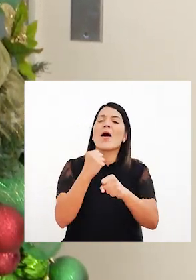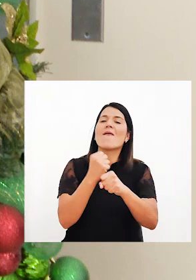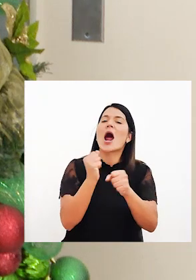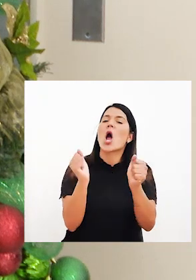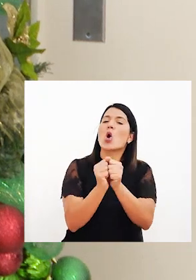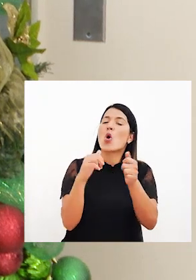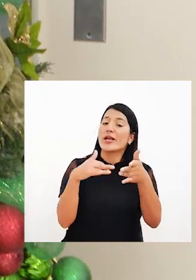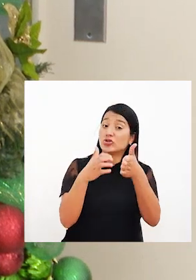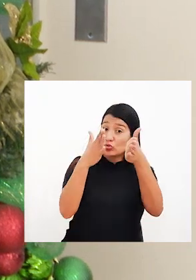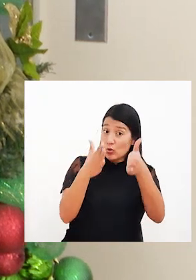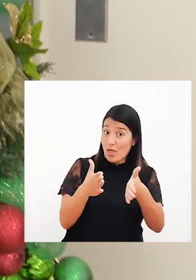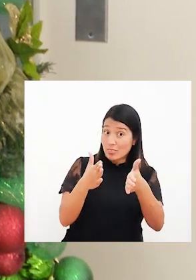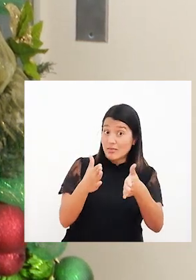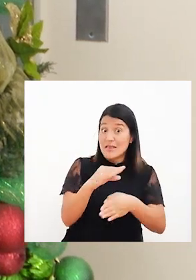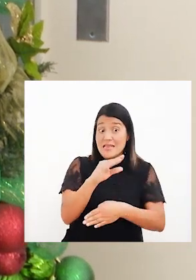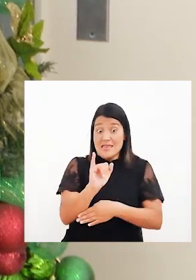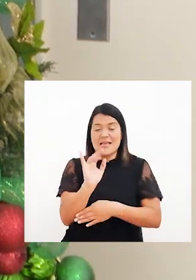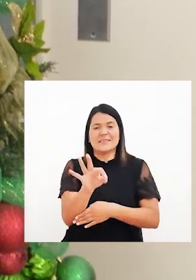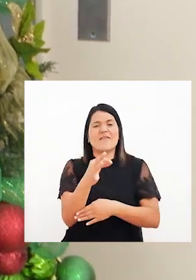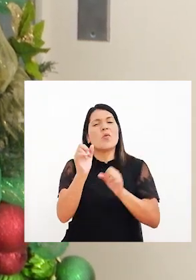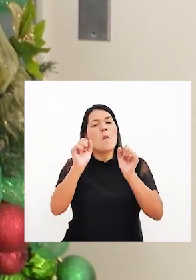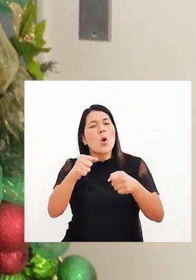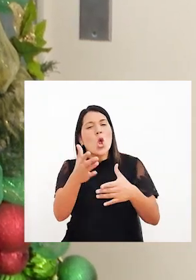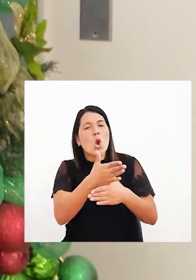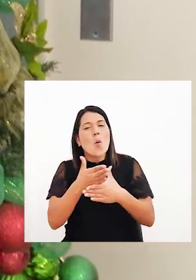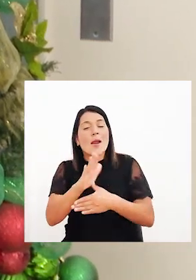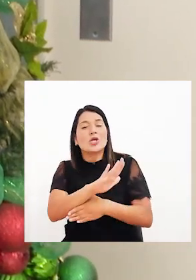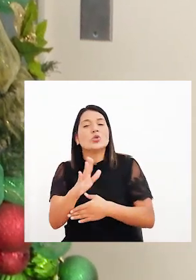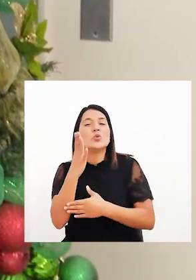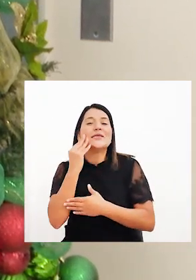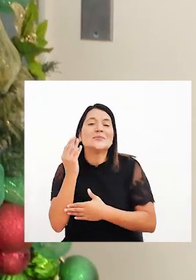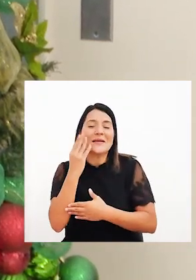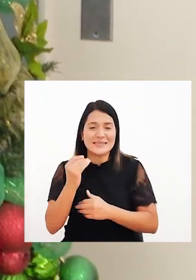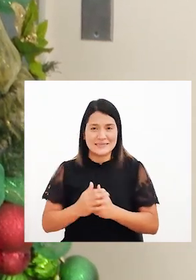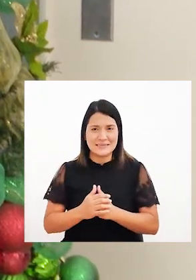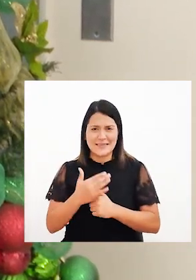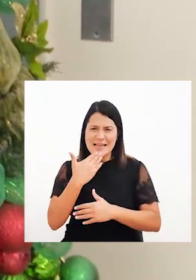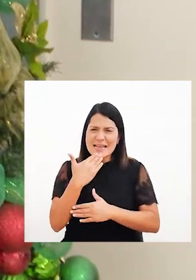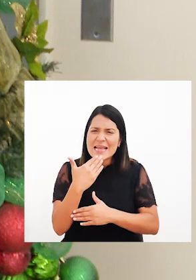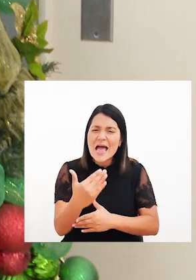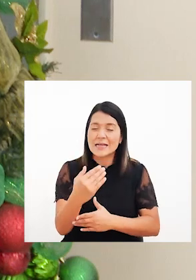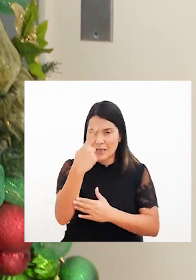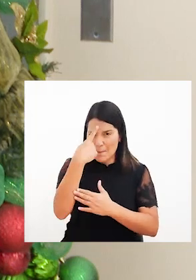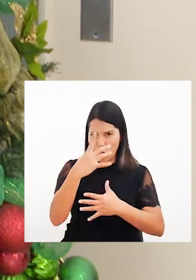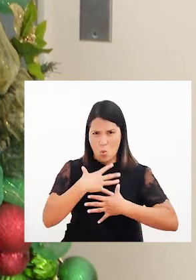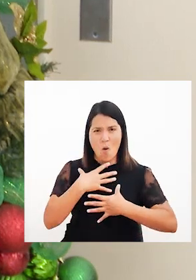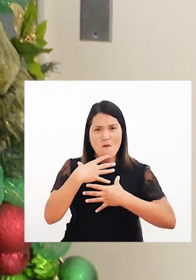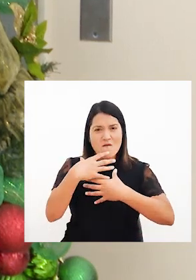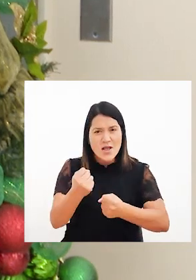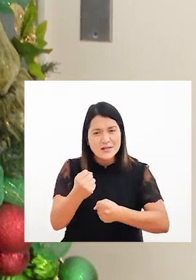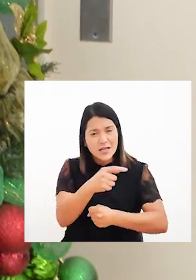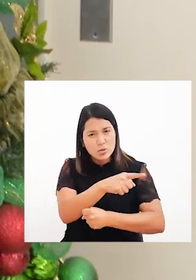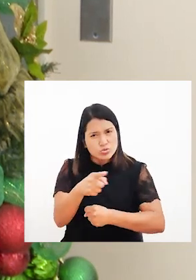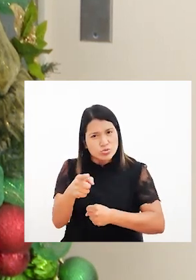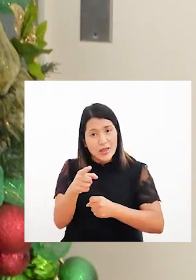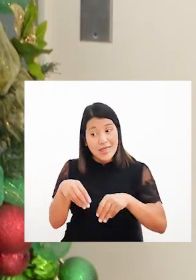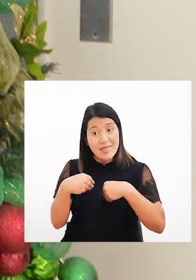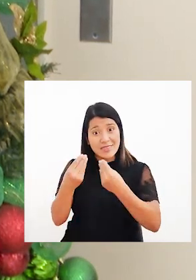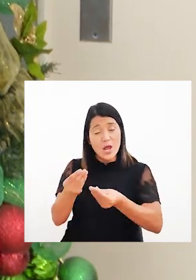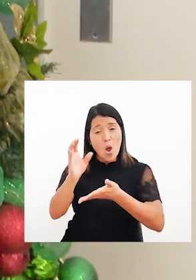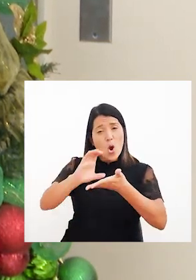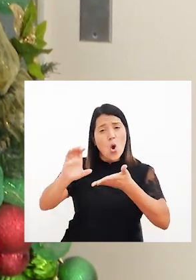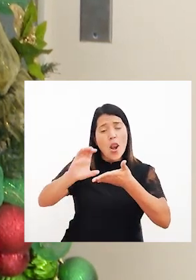estudiantil y de esa manera compartir sus experiencias. Gracias por esta confianza que pusieron en su